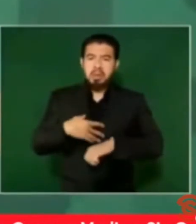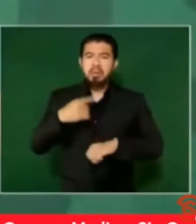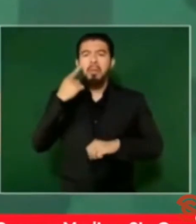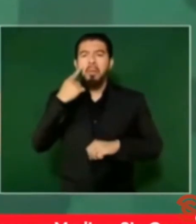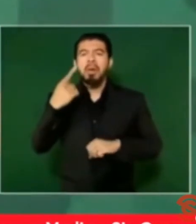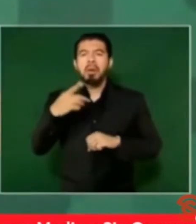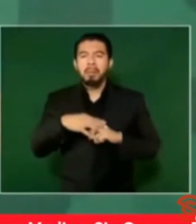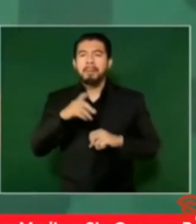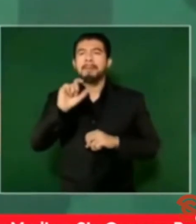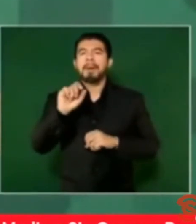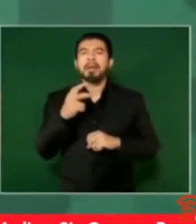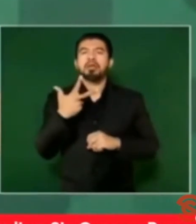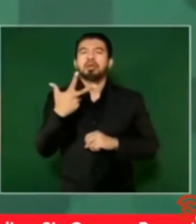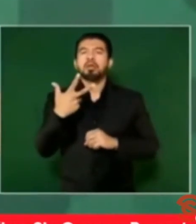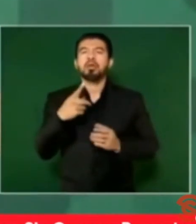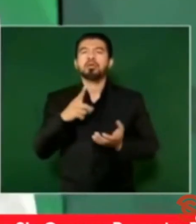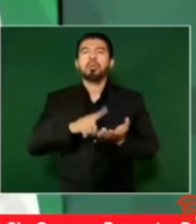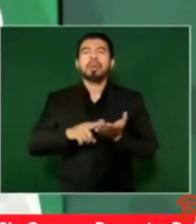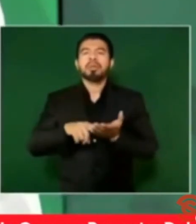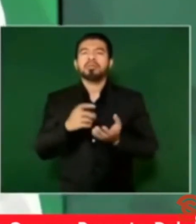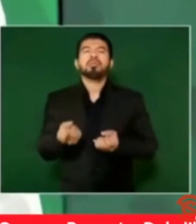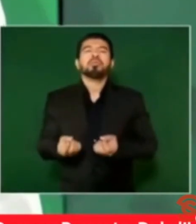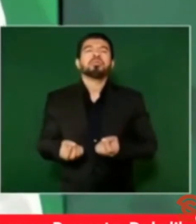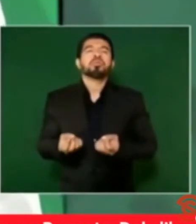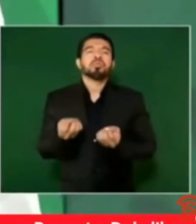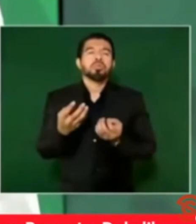está 28 pesos el litro?